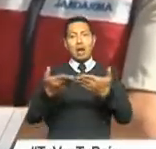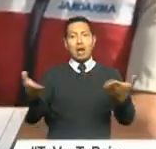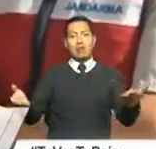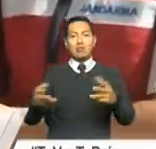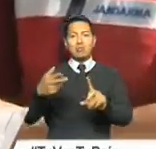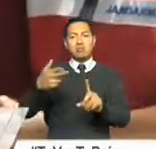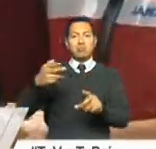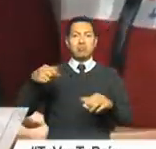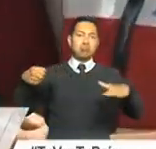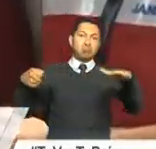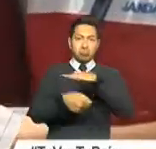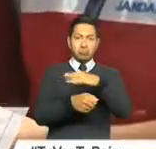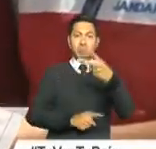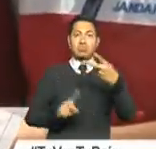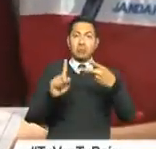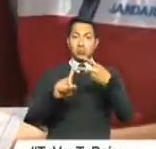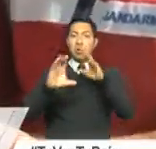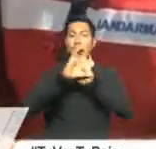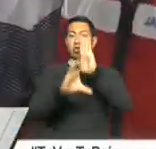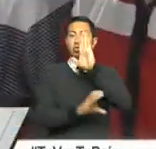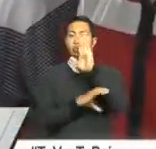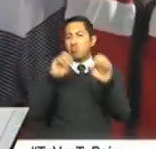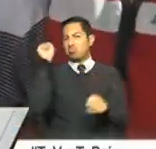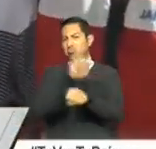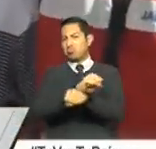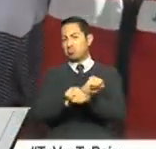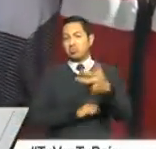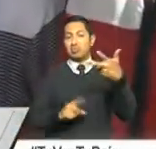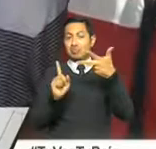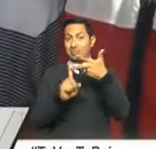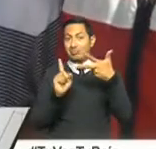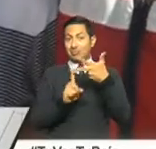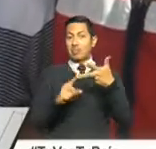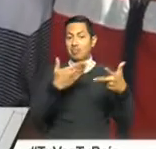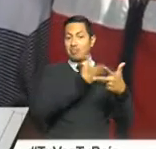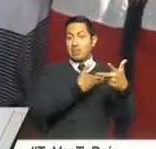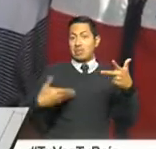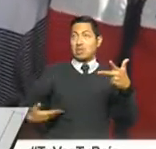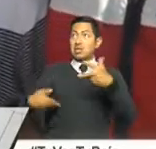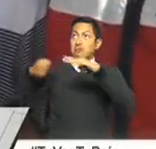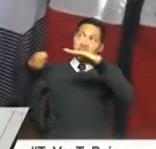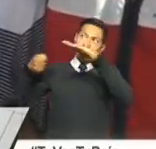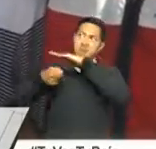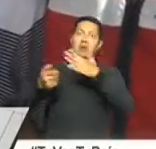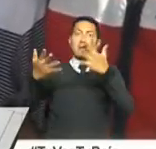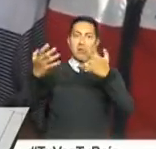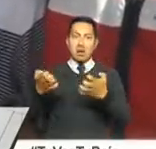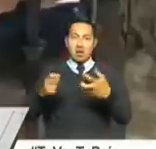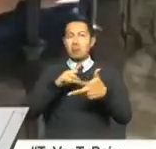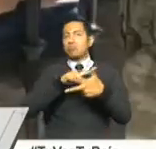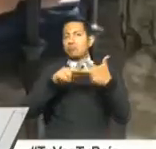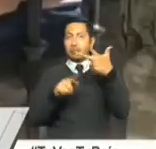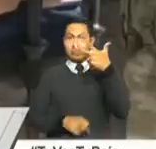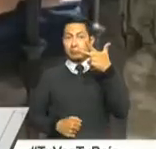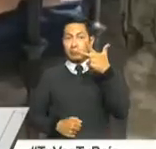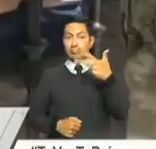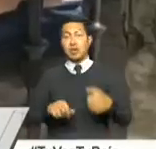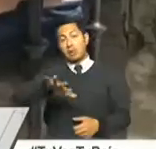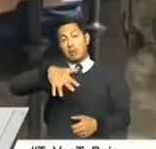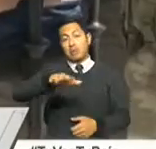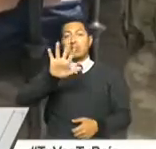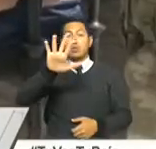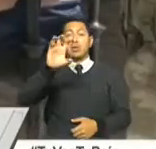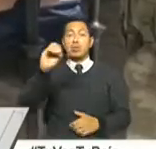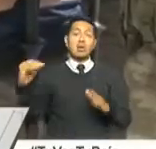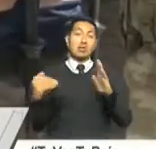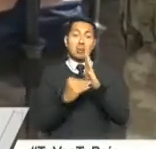de la Constitución e intento de asesinato contra el presidente Recep Tayyip Erdogan. En total, cerca de 50.000